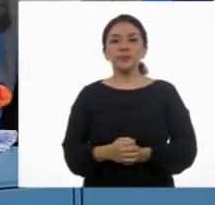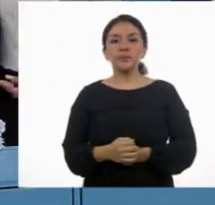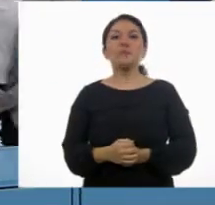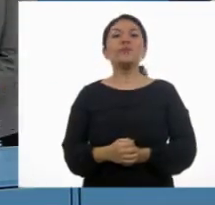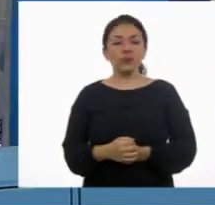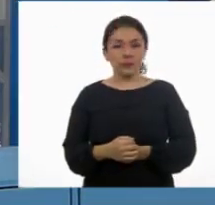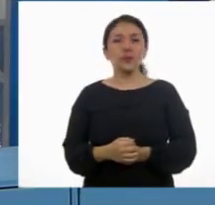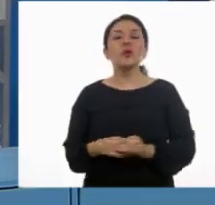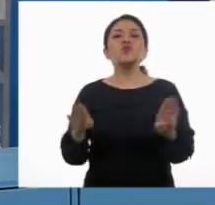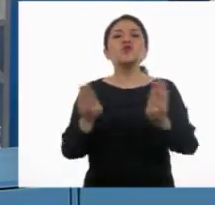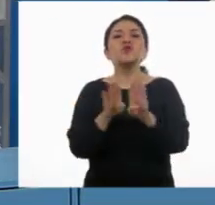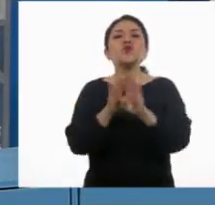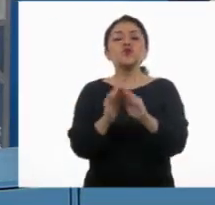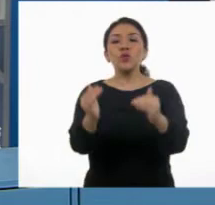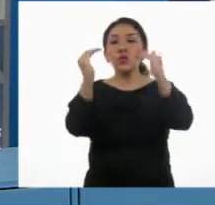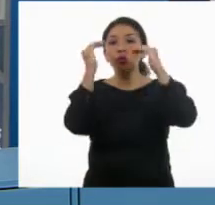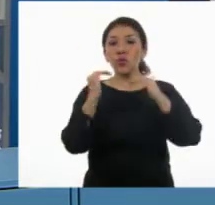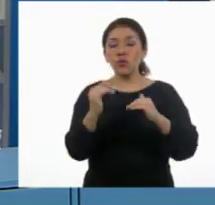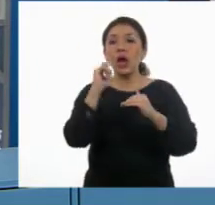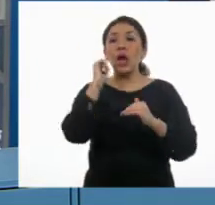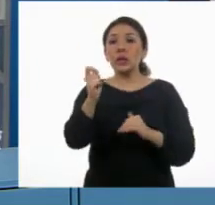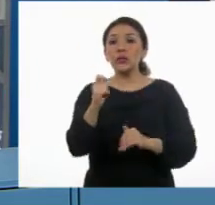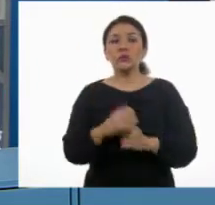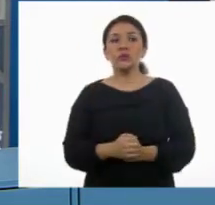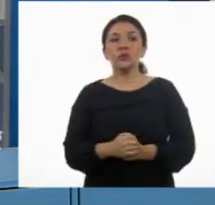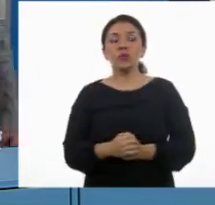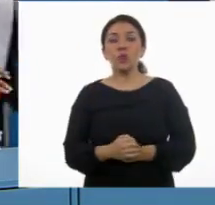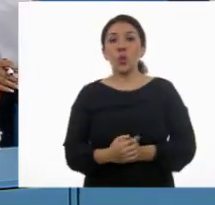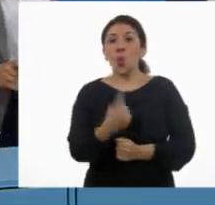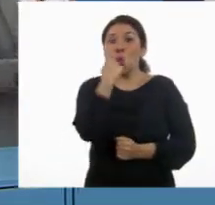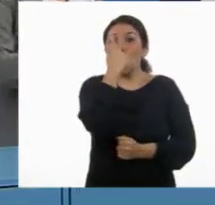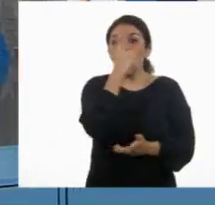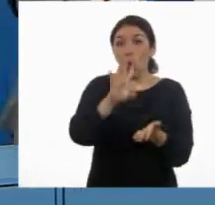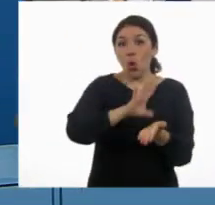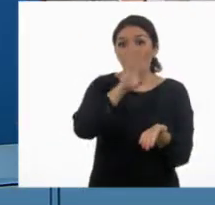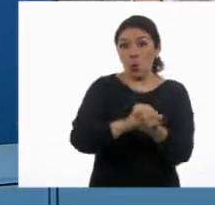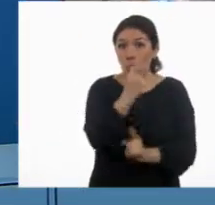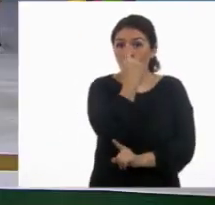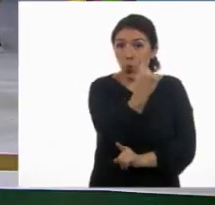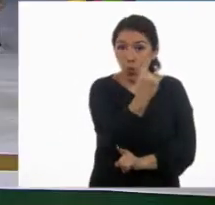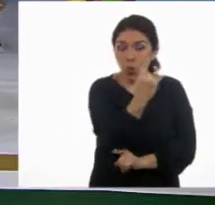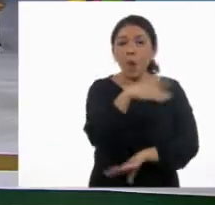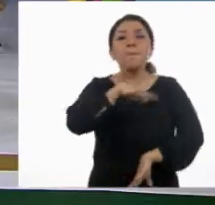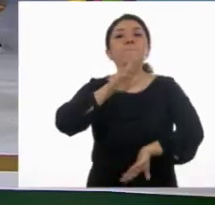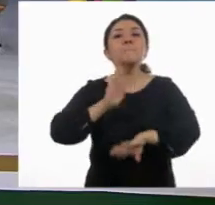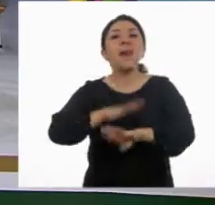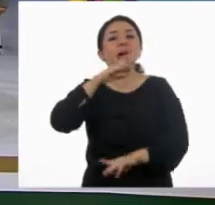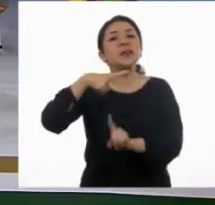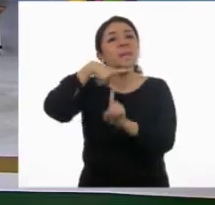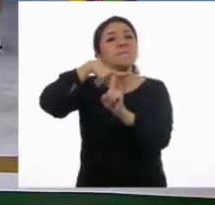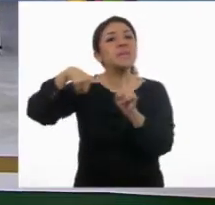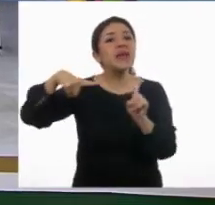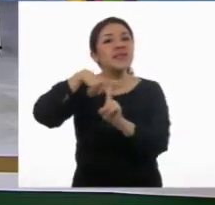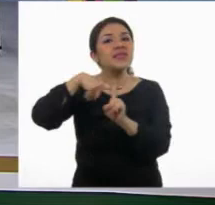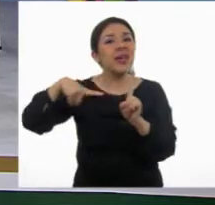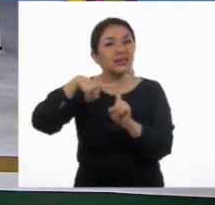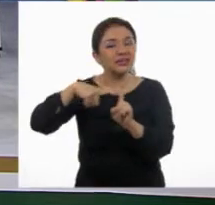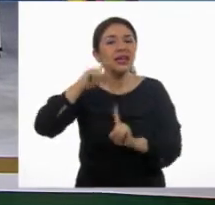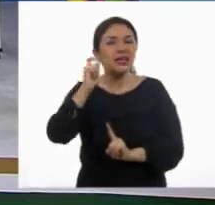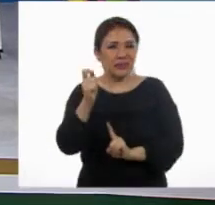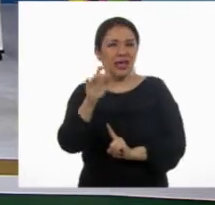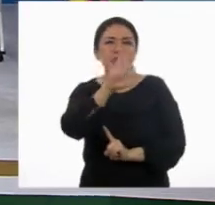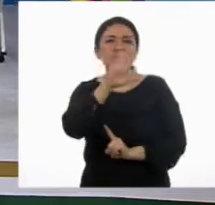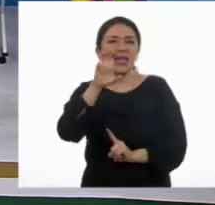En fracción sería un entero más la mitad de la botella, que son los